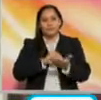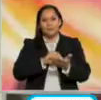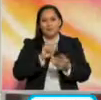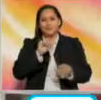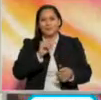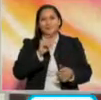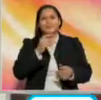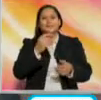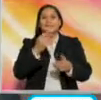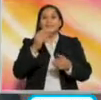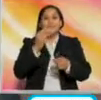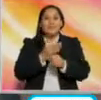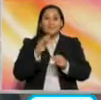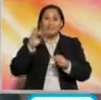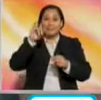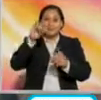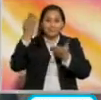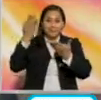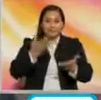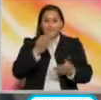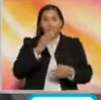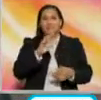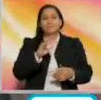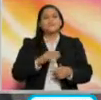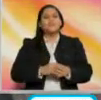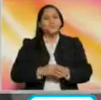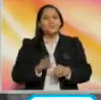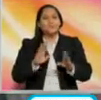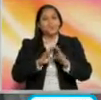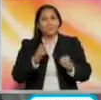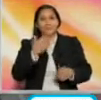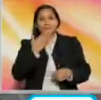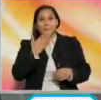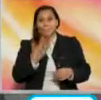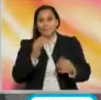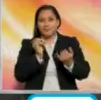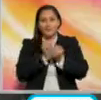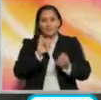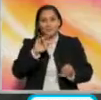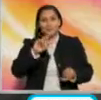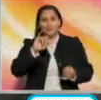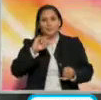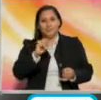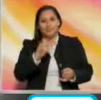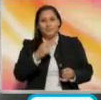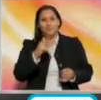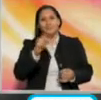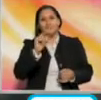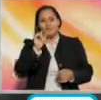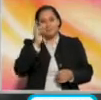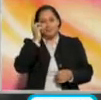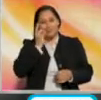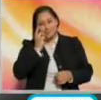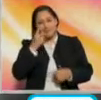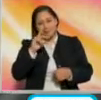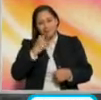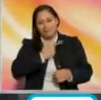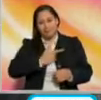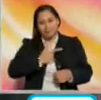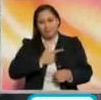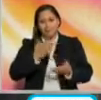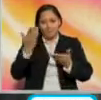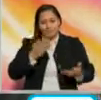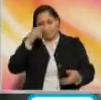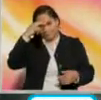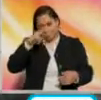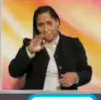¿verdad? Sí. Van llegando aquí a México. ¿Cómo estás por acá? Muy bien, pues igual que Judith, con un poquito de isla, pero encantado de estar aquí en México.